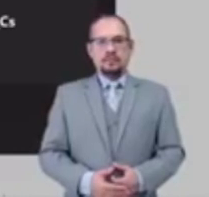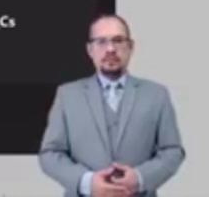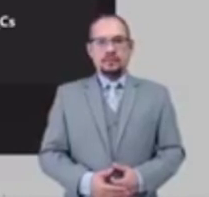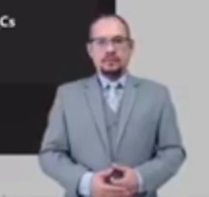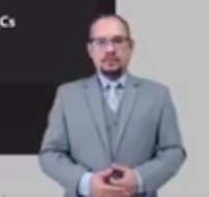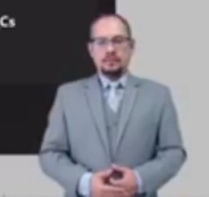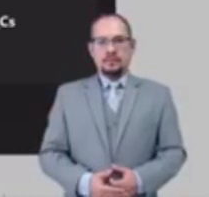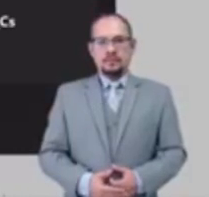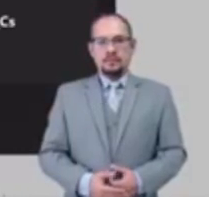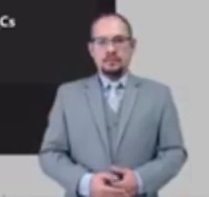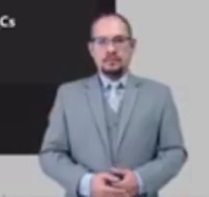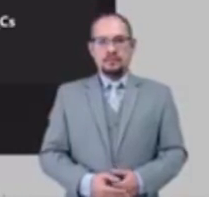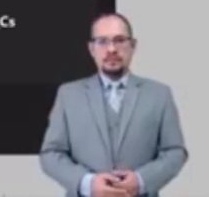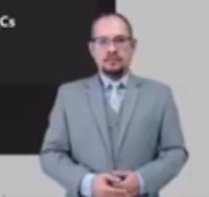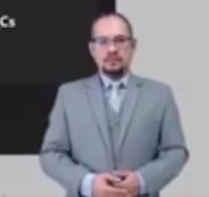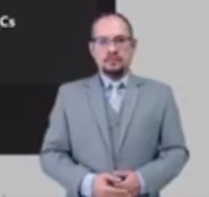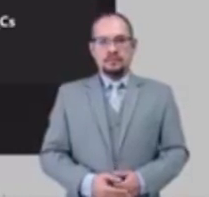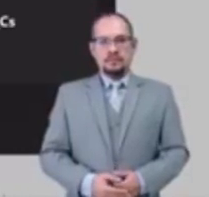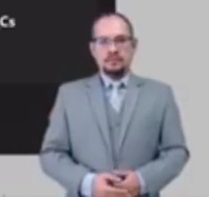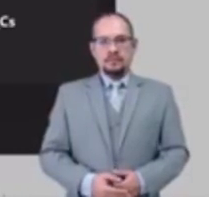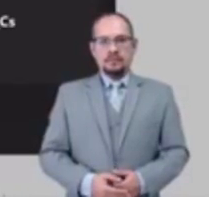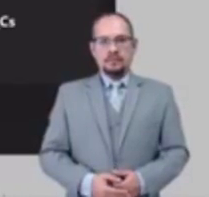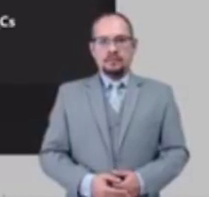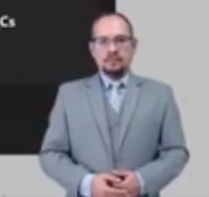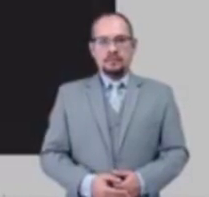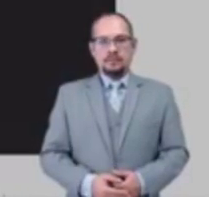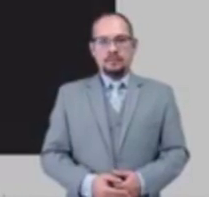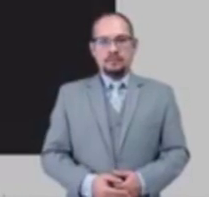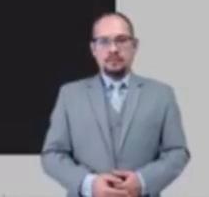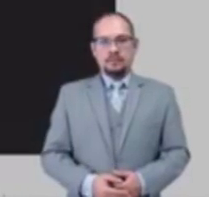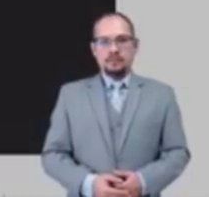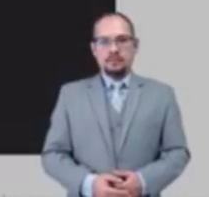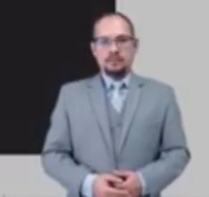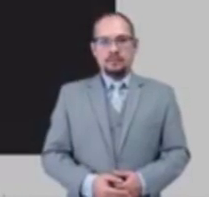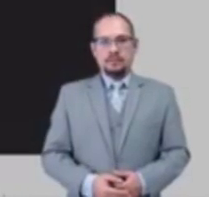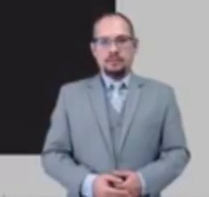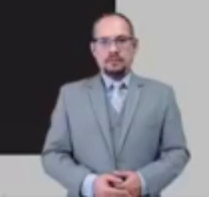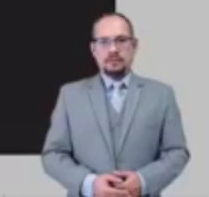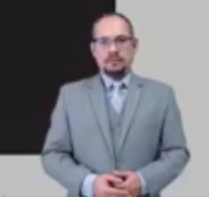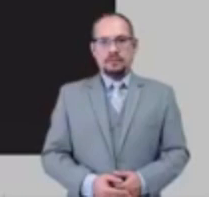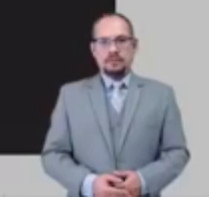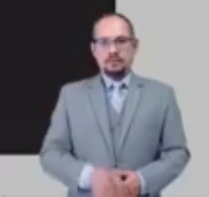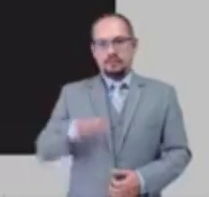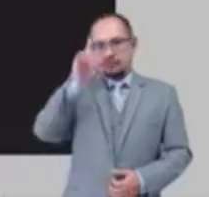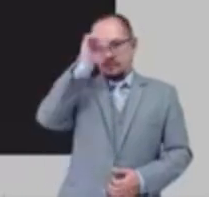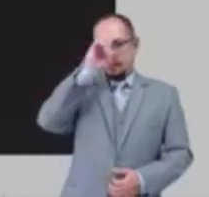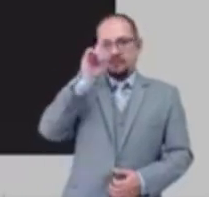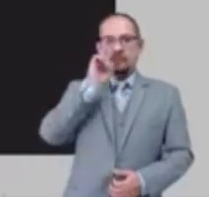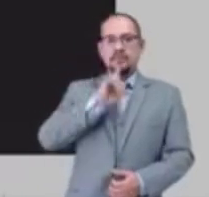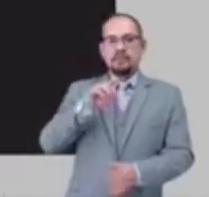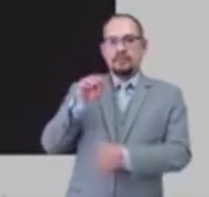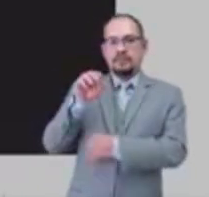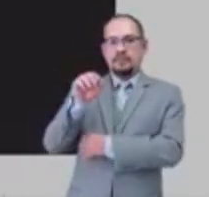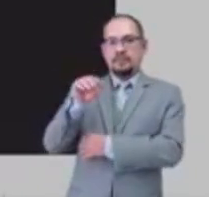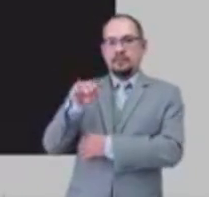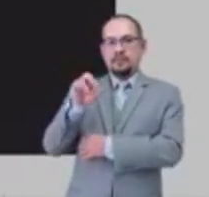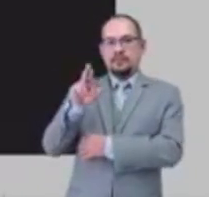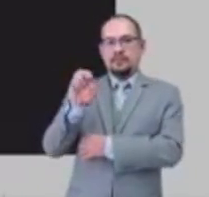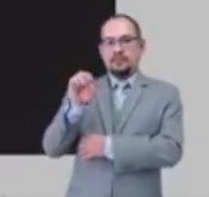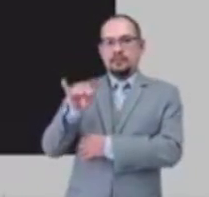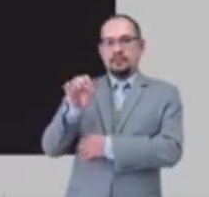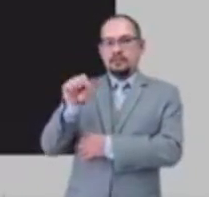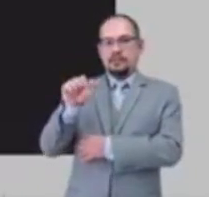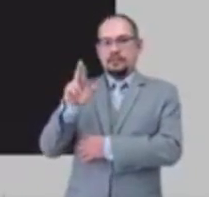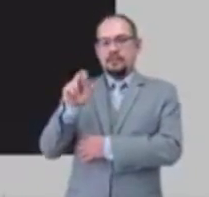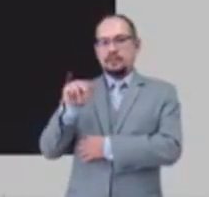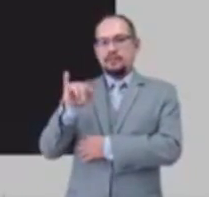elaboración y difusión de una encuesta por muestreo publicada a través de la red social 'facebook' respecto de las preferencias electorales en